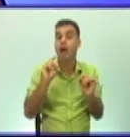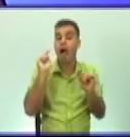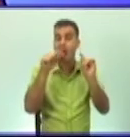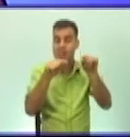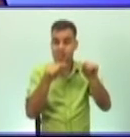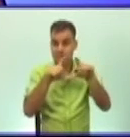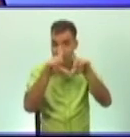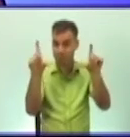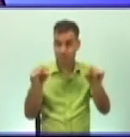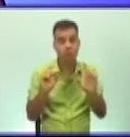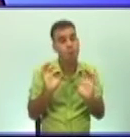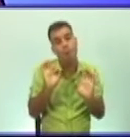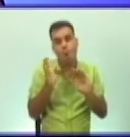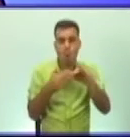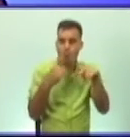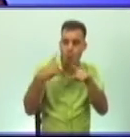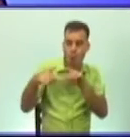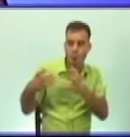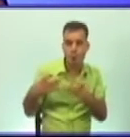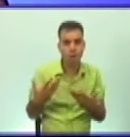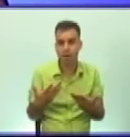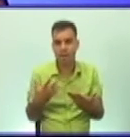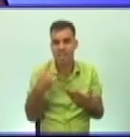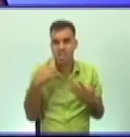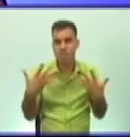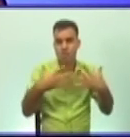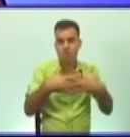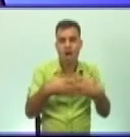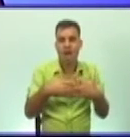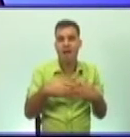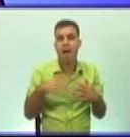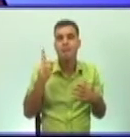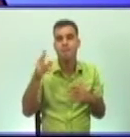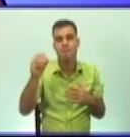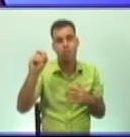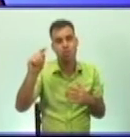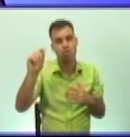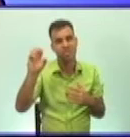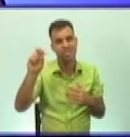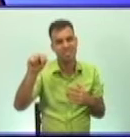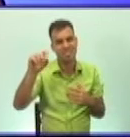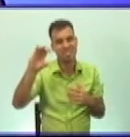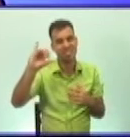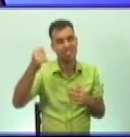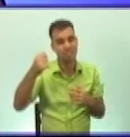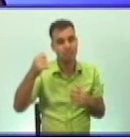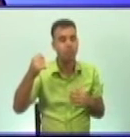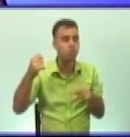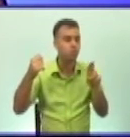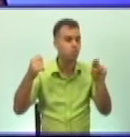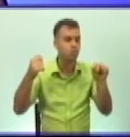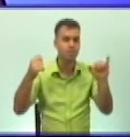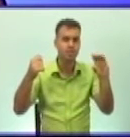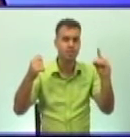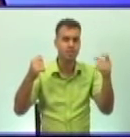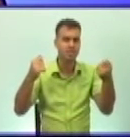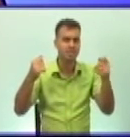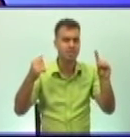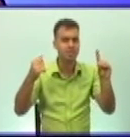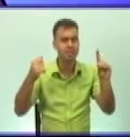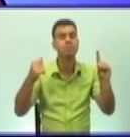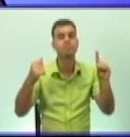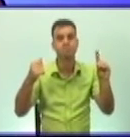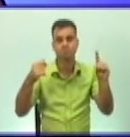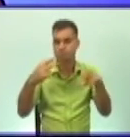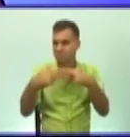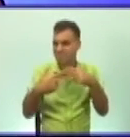el factor de potencia es igual a la unidad, ya sabes que este circuito, su vía de solución es a partir de